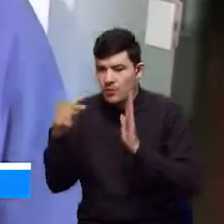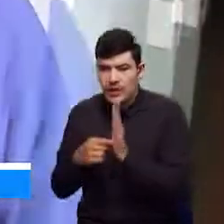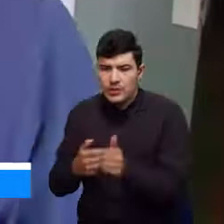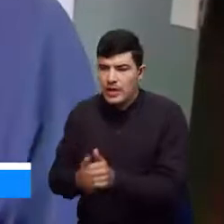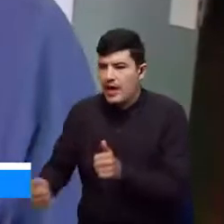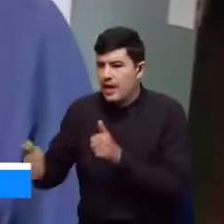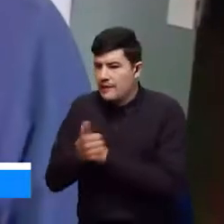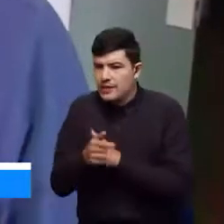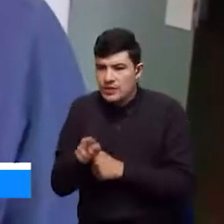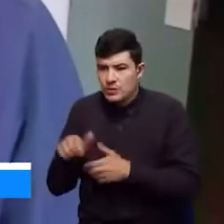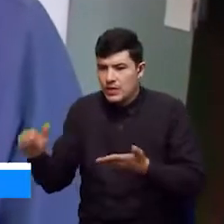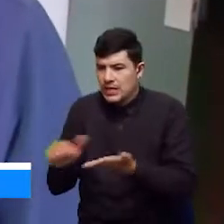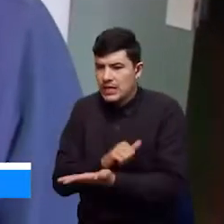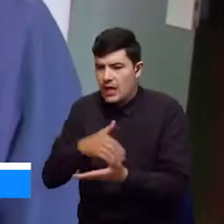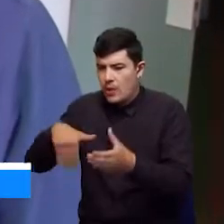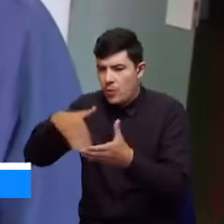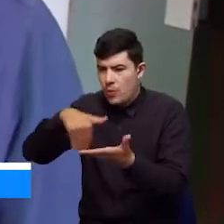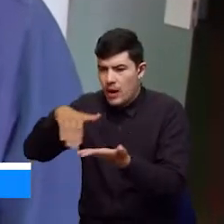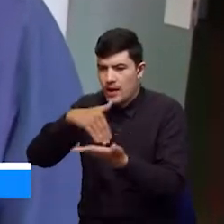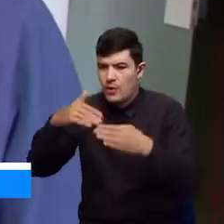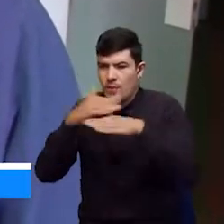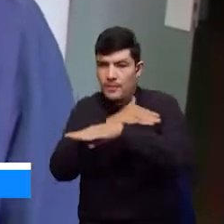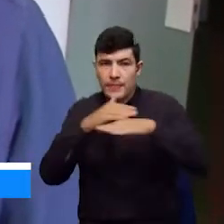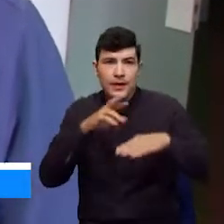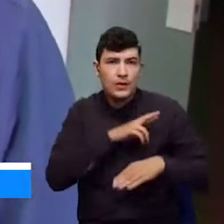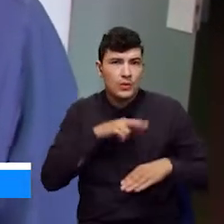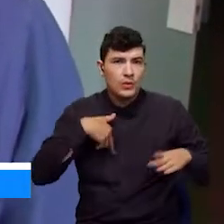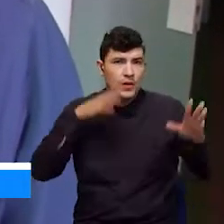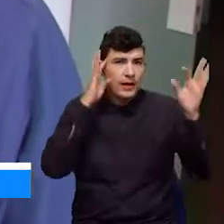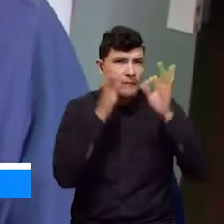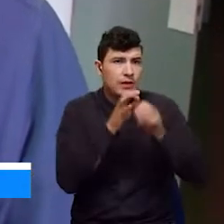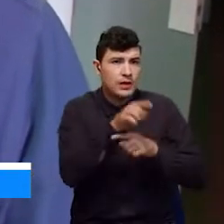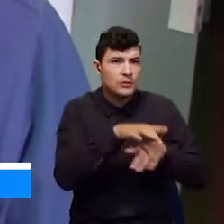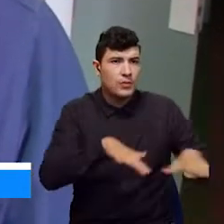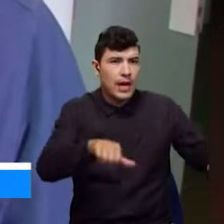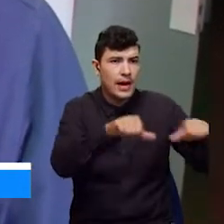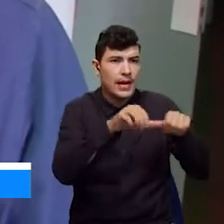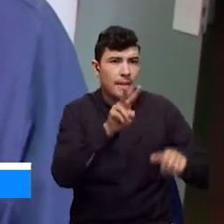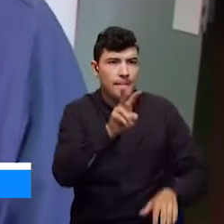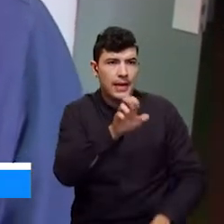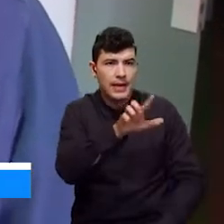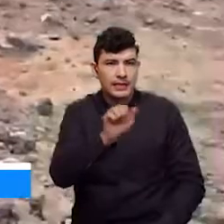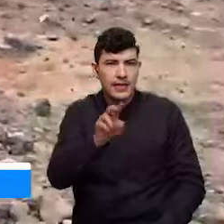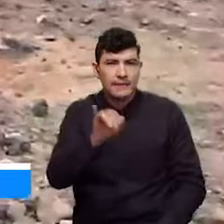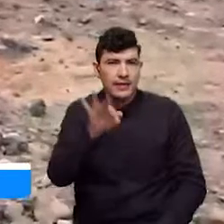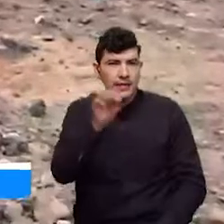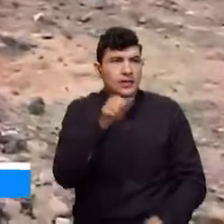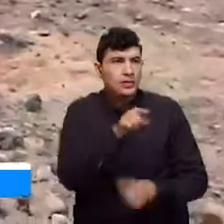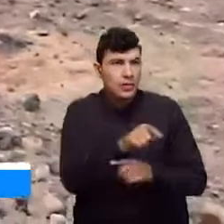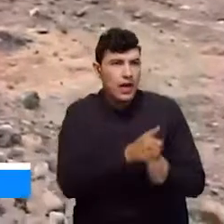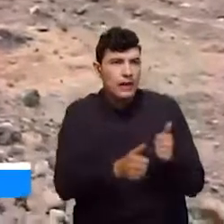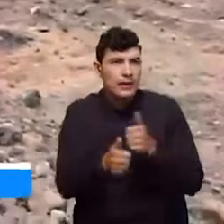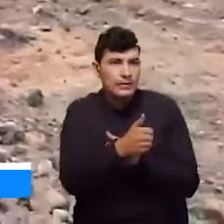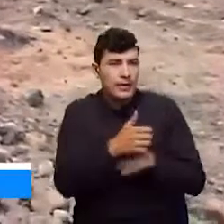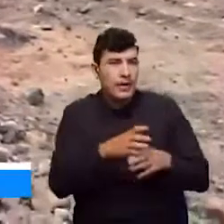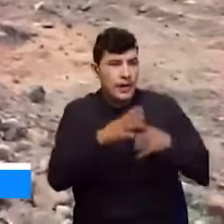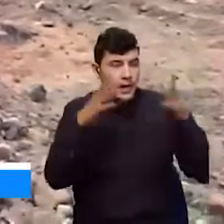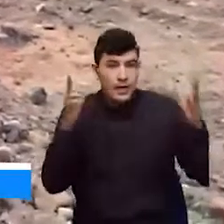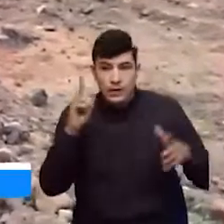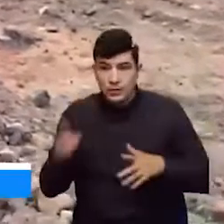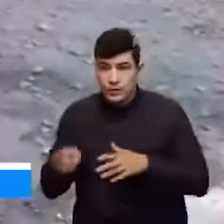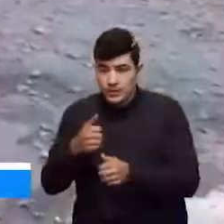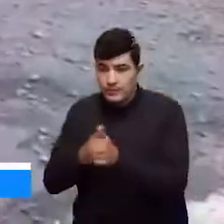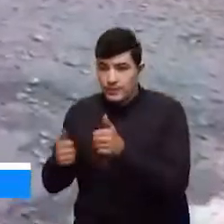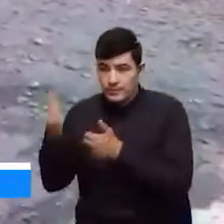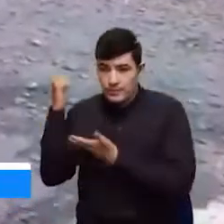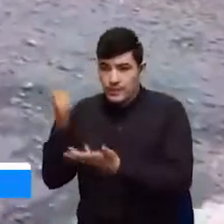avance. Estamos concentrados sobre todo en el sector de Yavista, donde ya también avanza enormemente. A pesar de la inversión, la realidad es